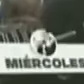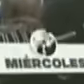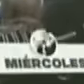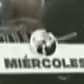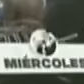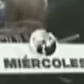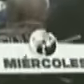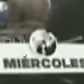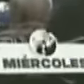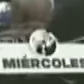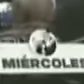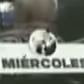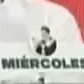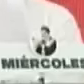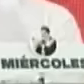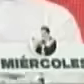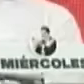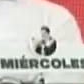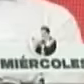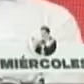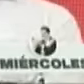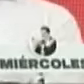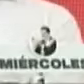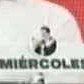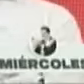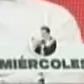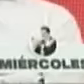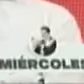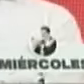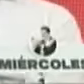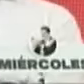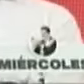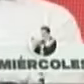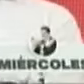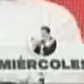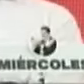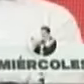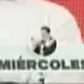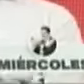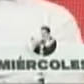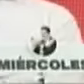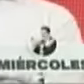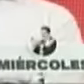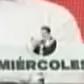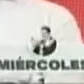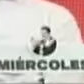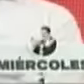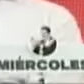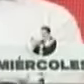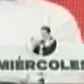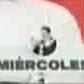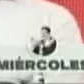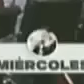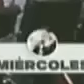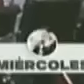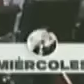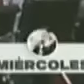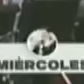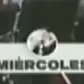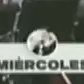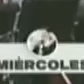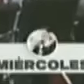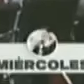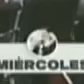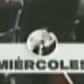vida. El ALBA puede asumirse a sí misma como parte de los países y de las regiones